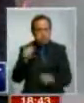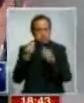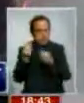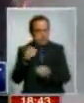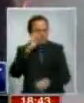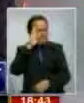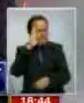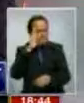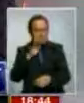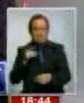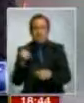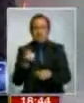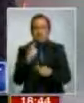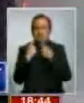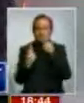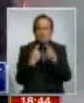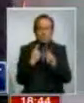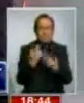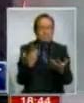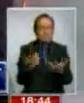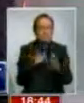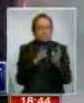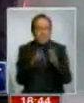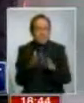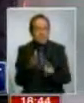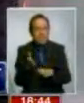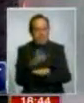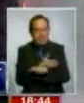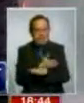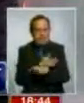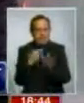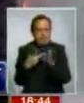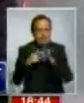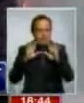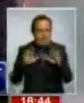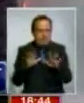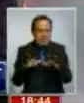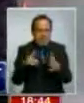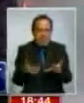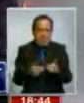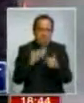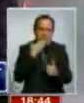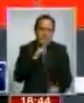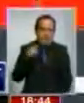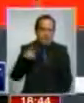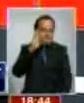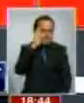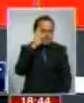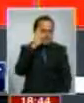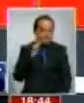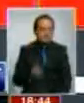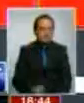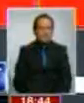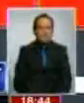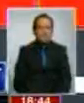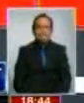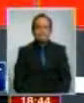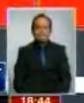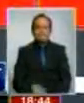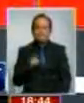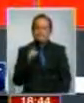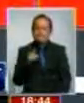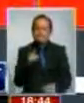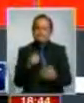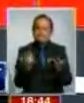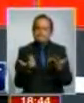se han decidido las cosas con más orden, mucho mejor que el año 2010, pues eso es evidente. ¿Y la oposición no